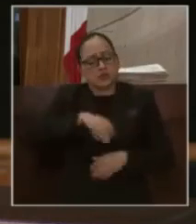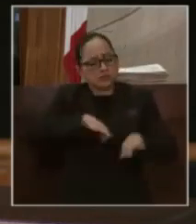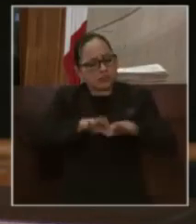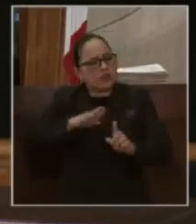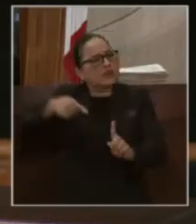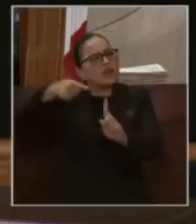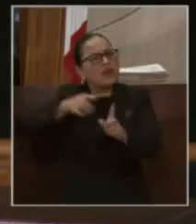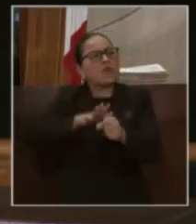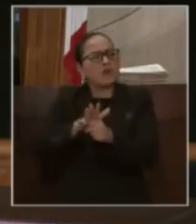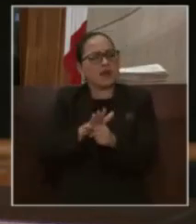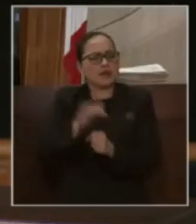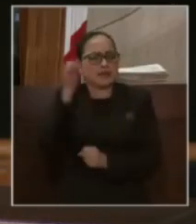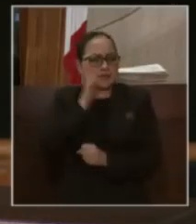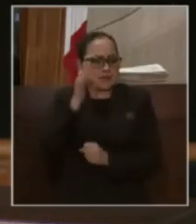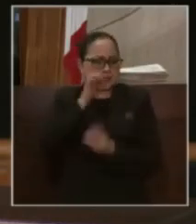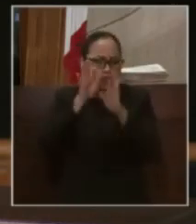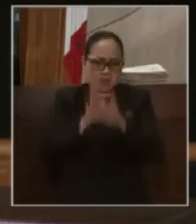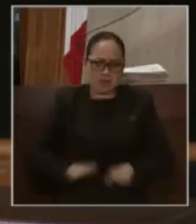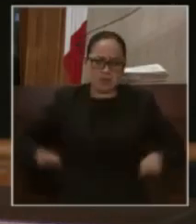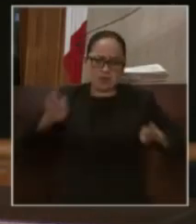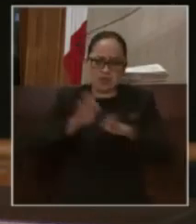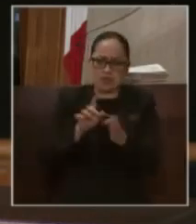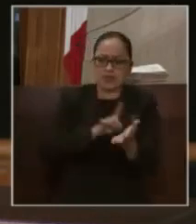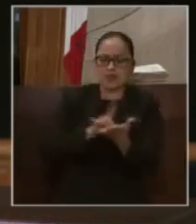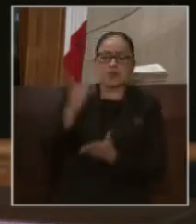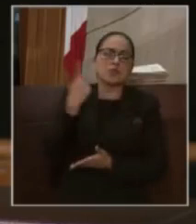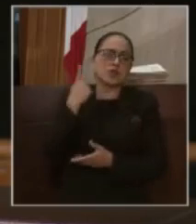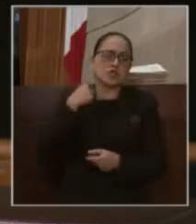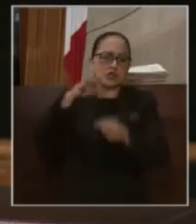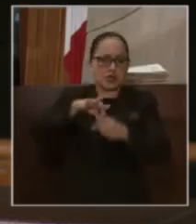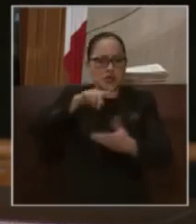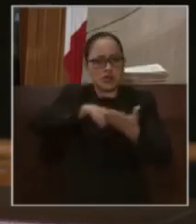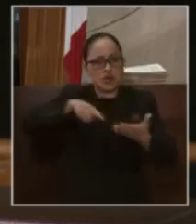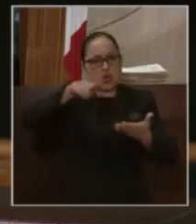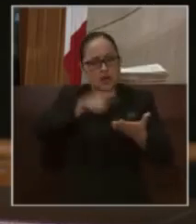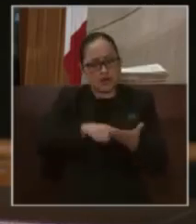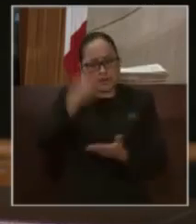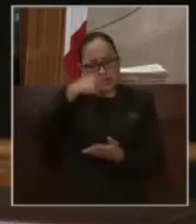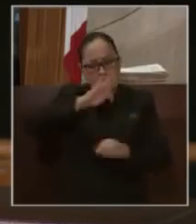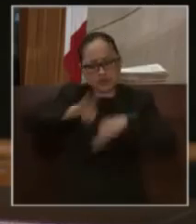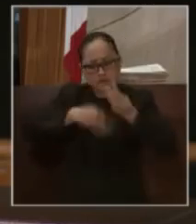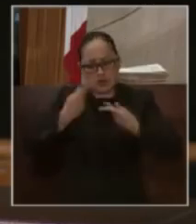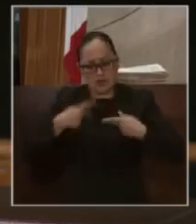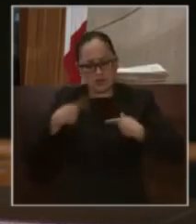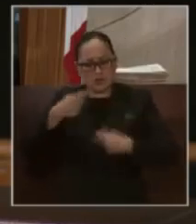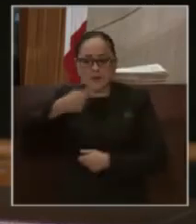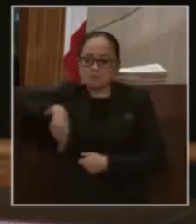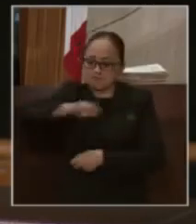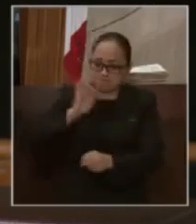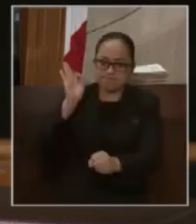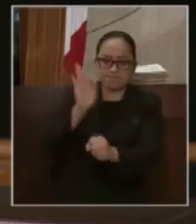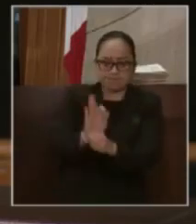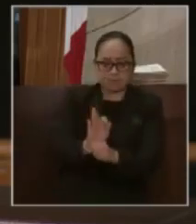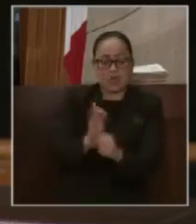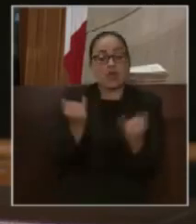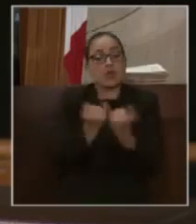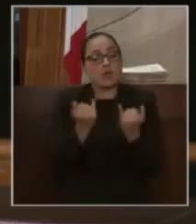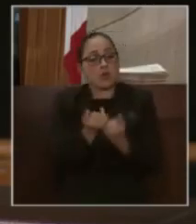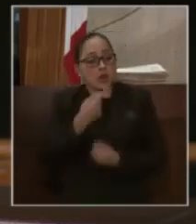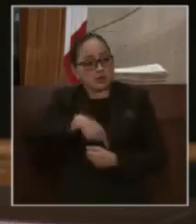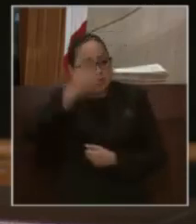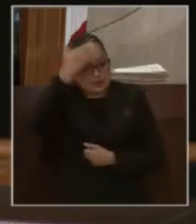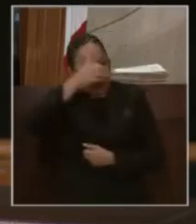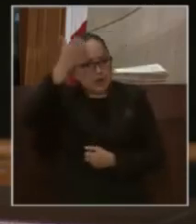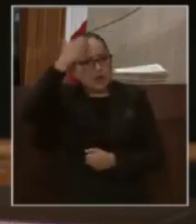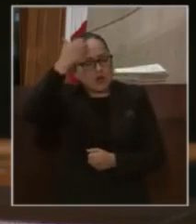en particular a salvaguardar los derechos político-electorales de todas las personas y asegurar la certeza y